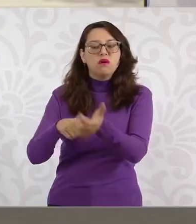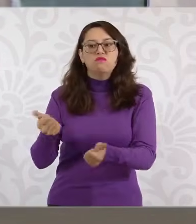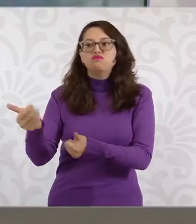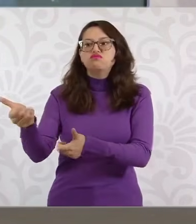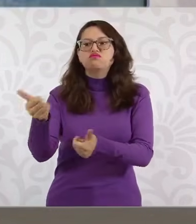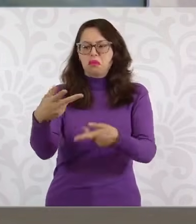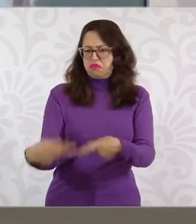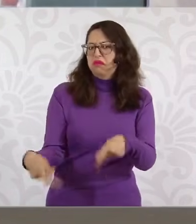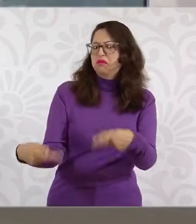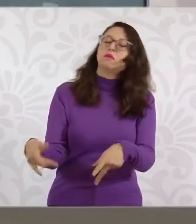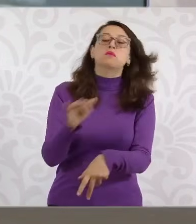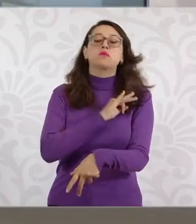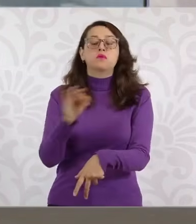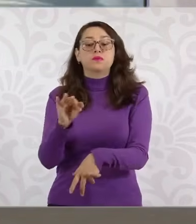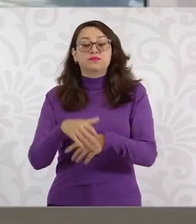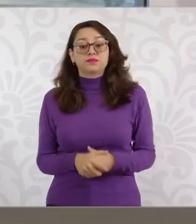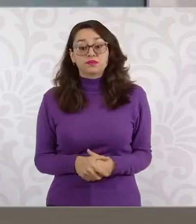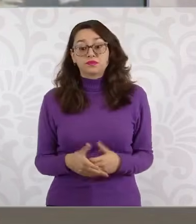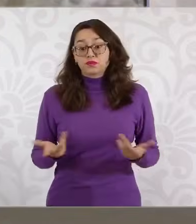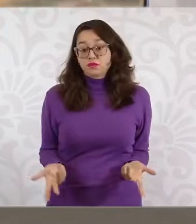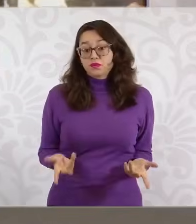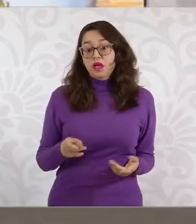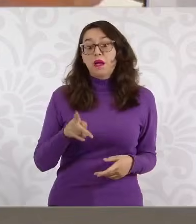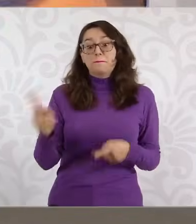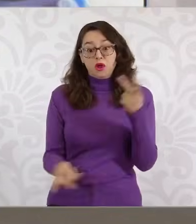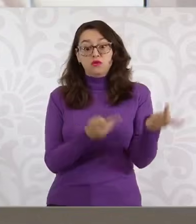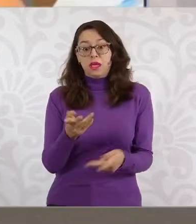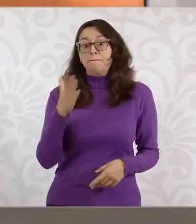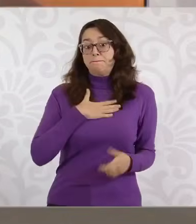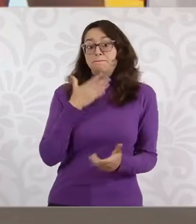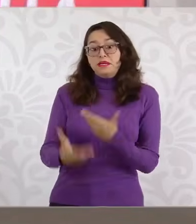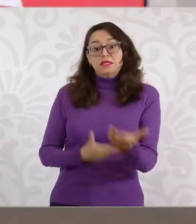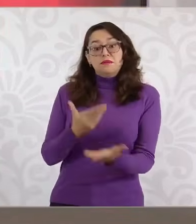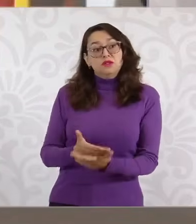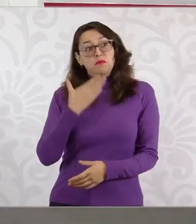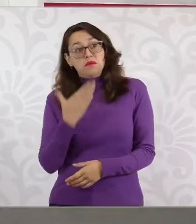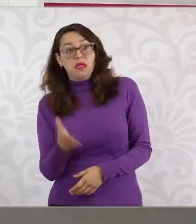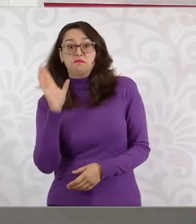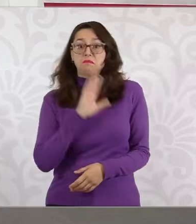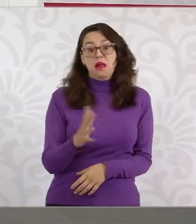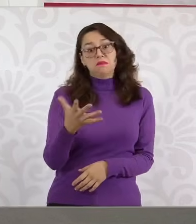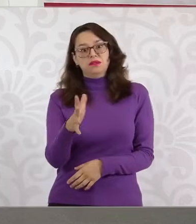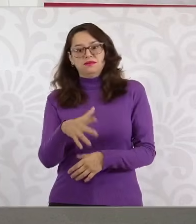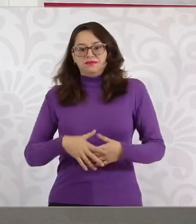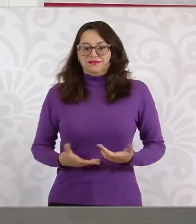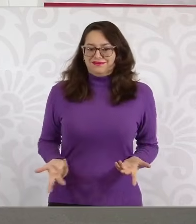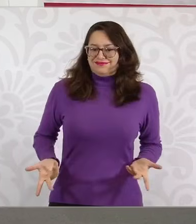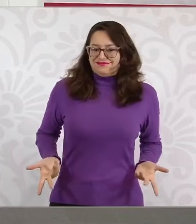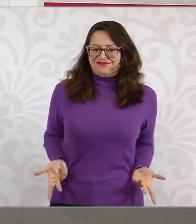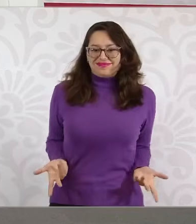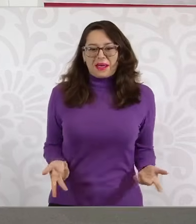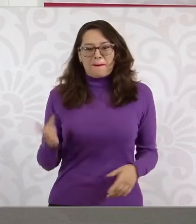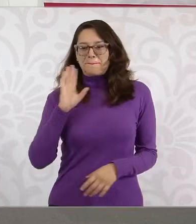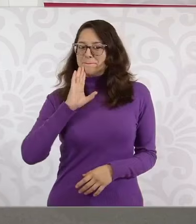se preguntaba si el servicio era bueno, era malo o era regular. Pues claro que es muy malo para el